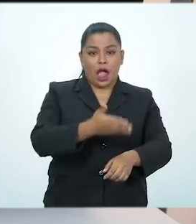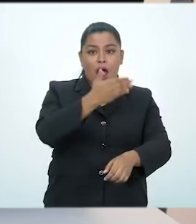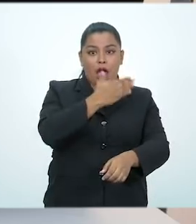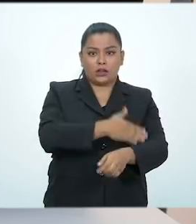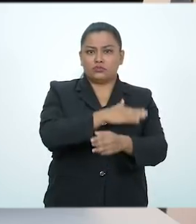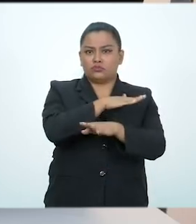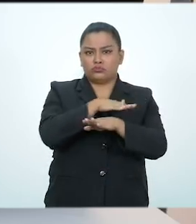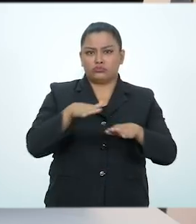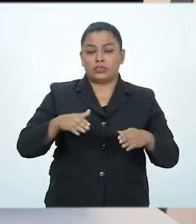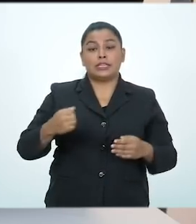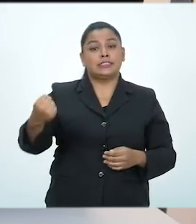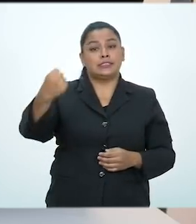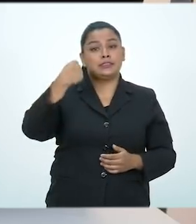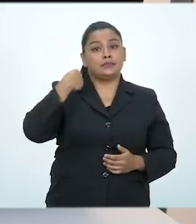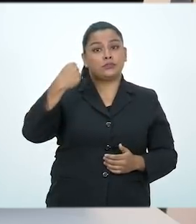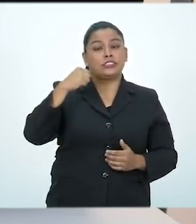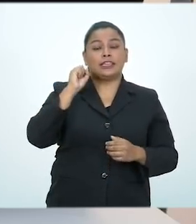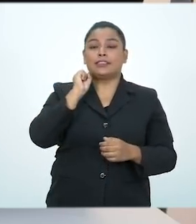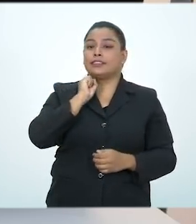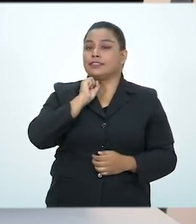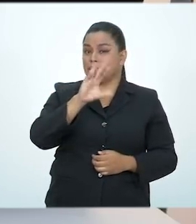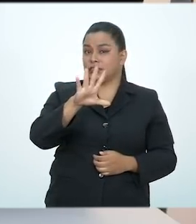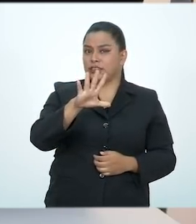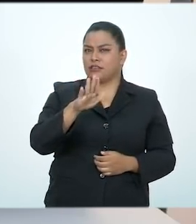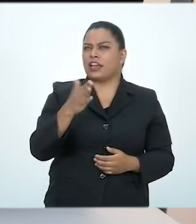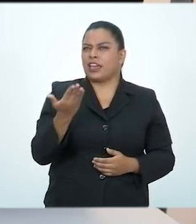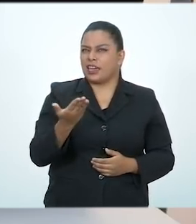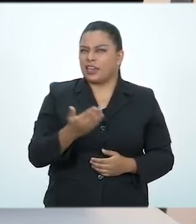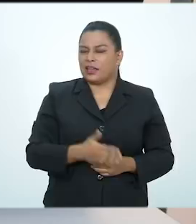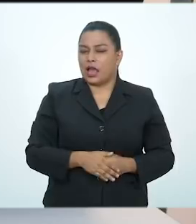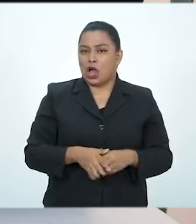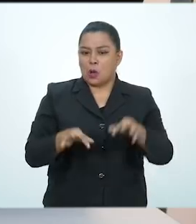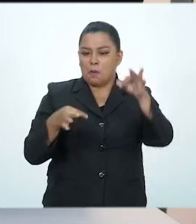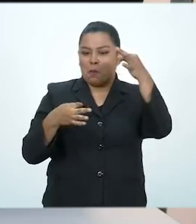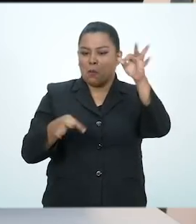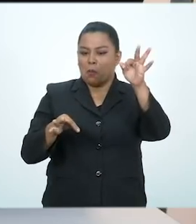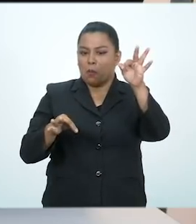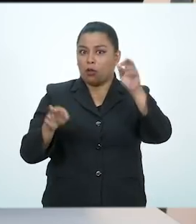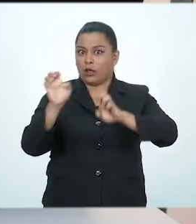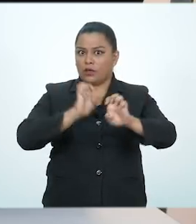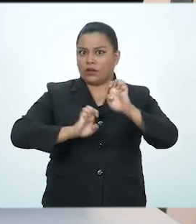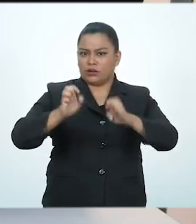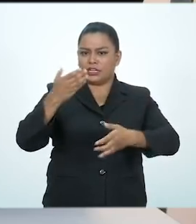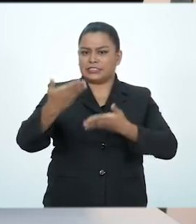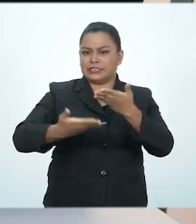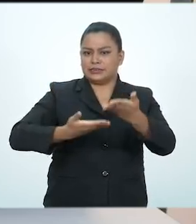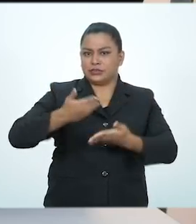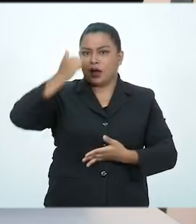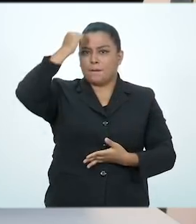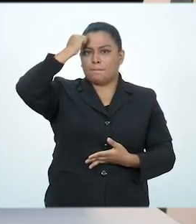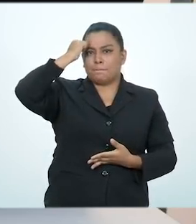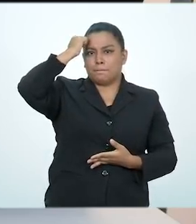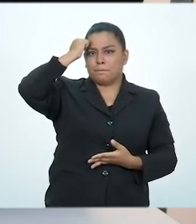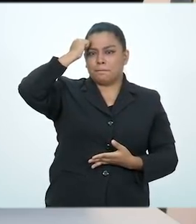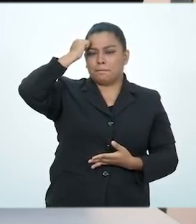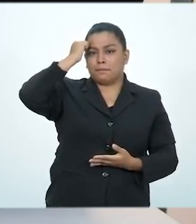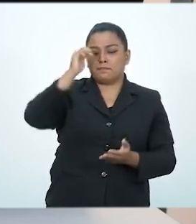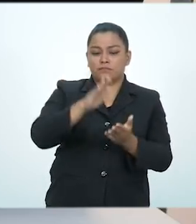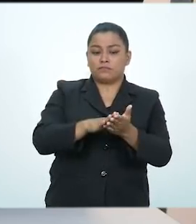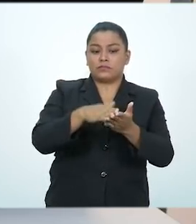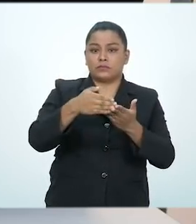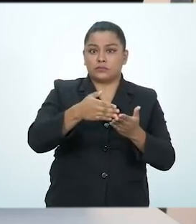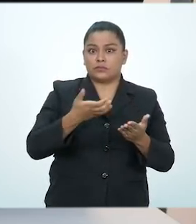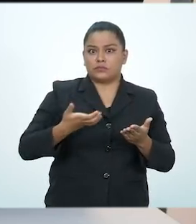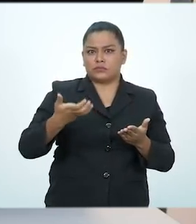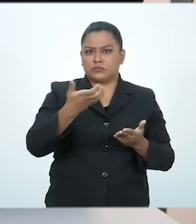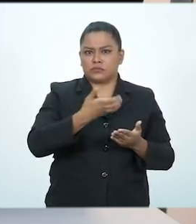Antes de finalizar, es importante mencionar que el documento de evaluación al servicio del aprendizaje